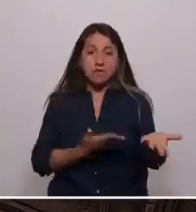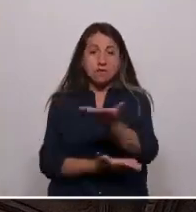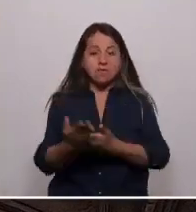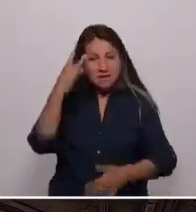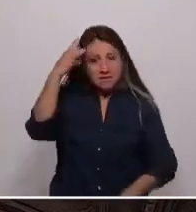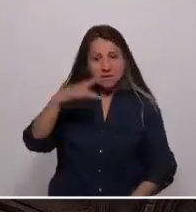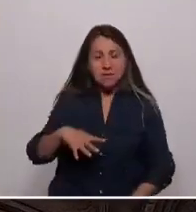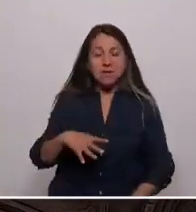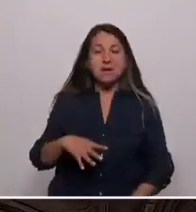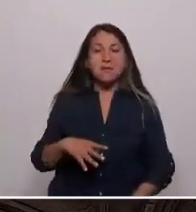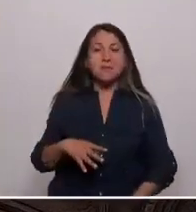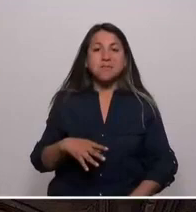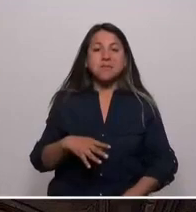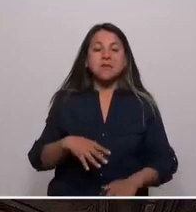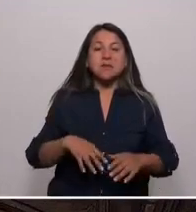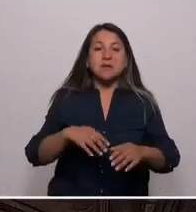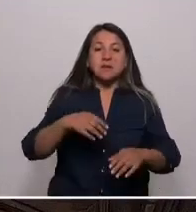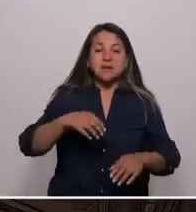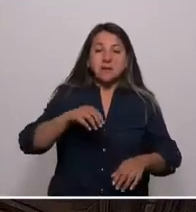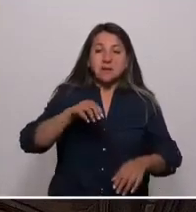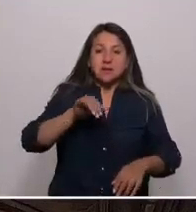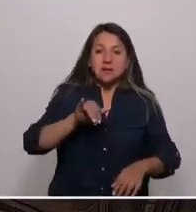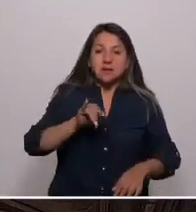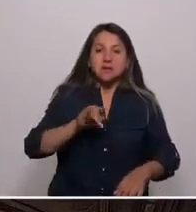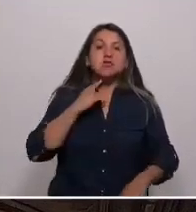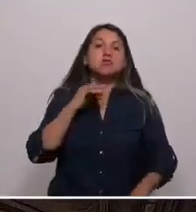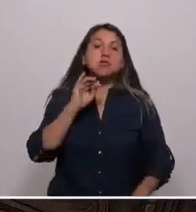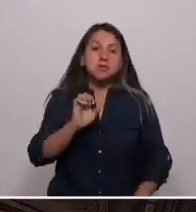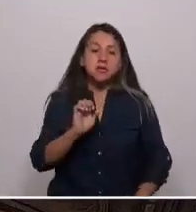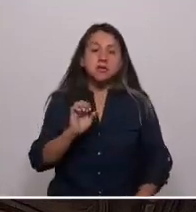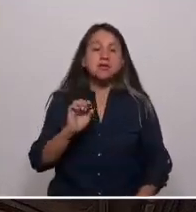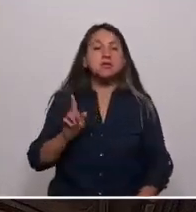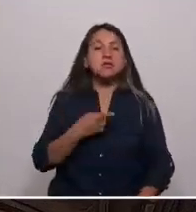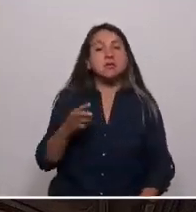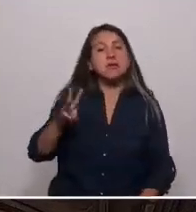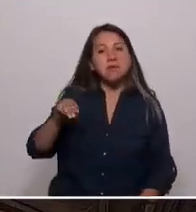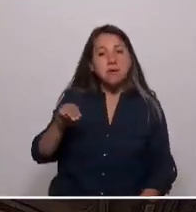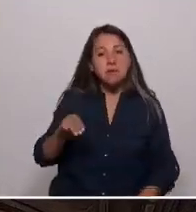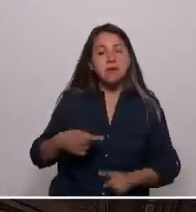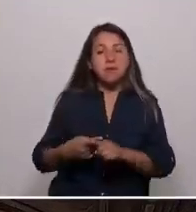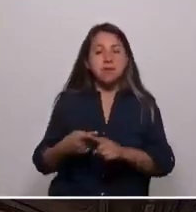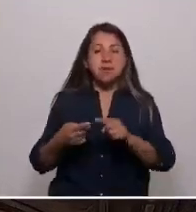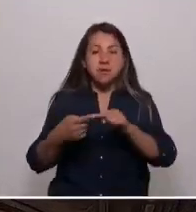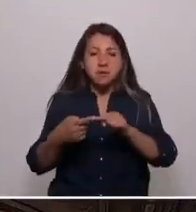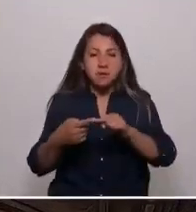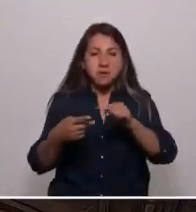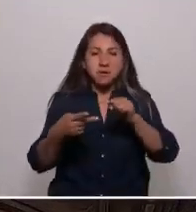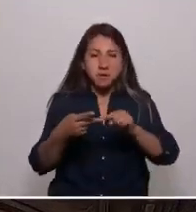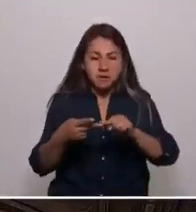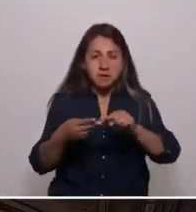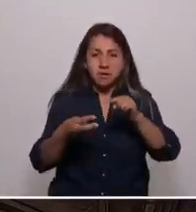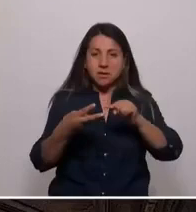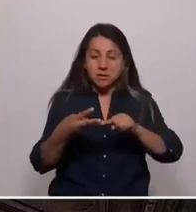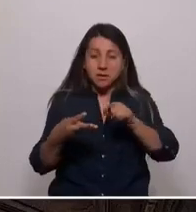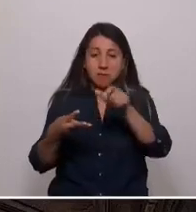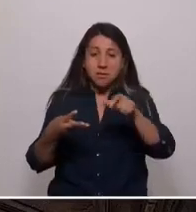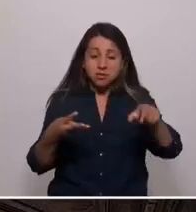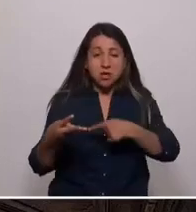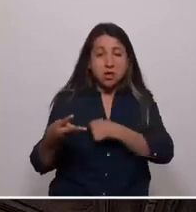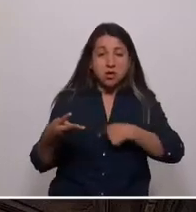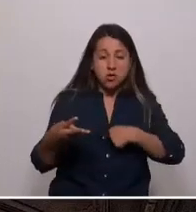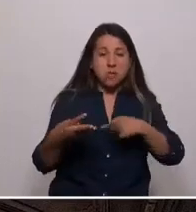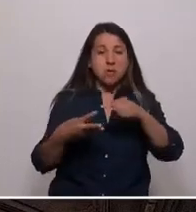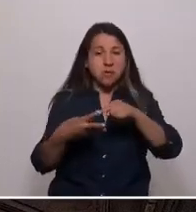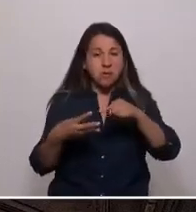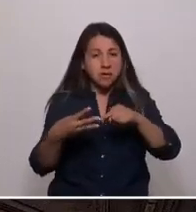La Ñuqui Mapu es nuestra madre, por Lincoln, por Millalén, por Ayelén, por Pedro